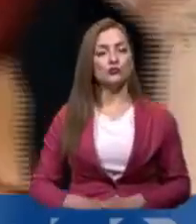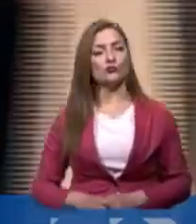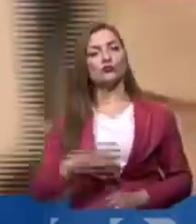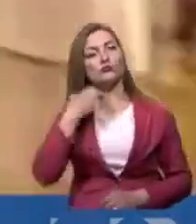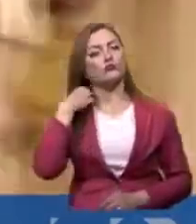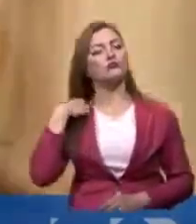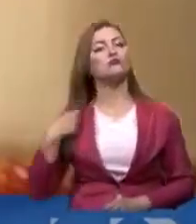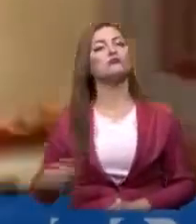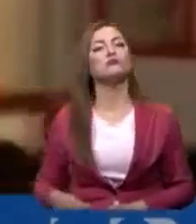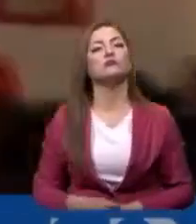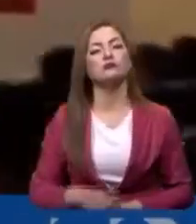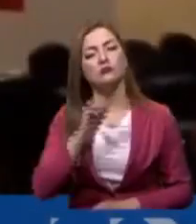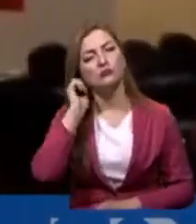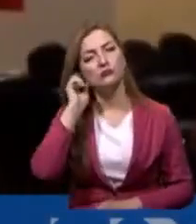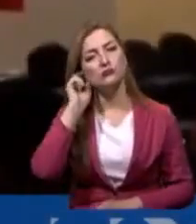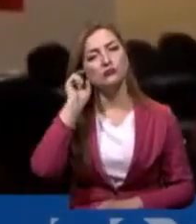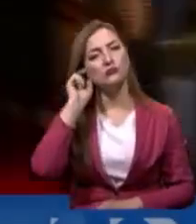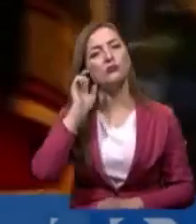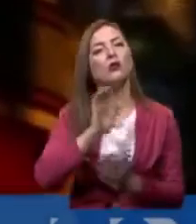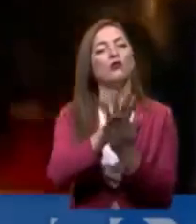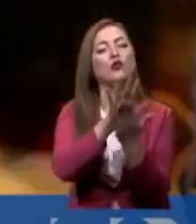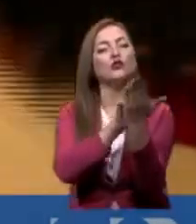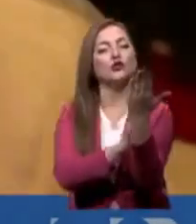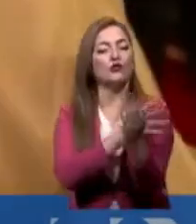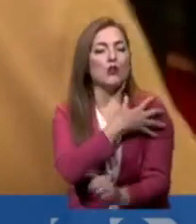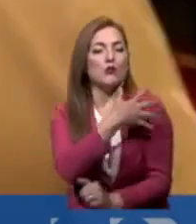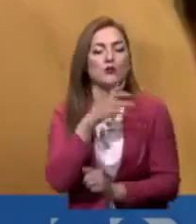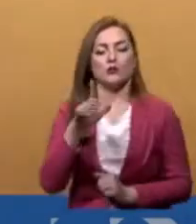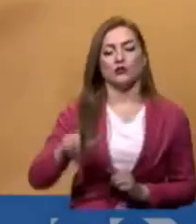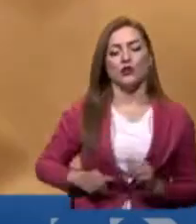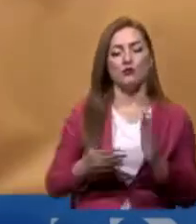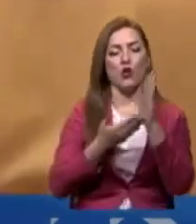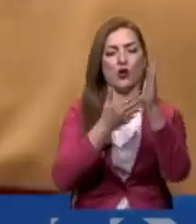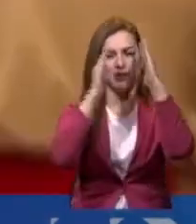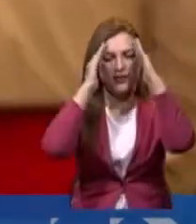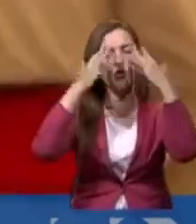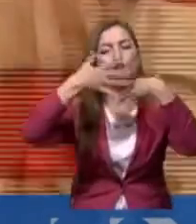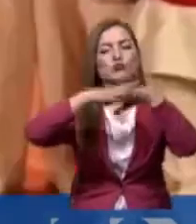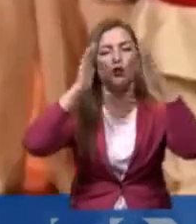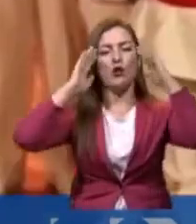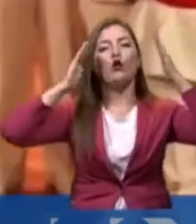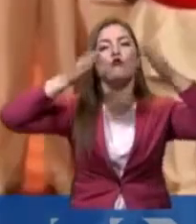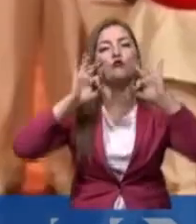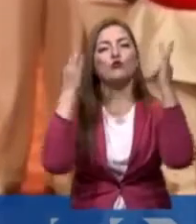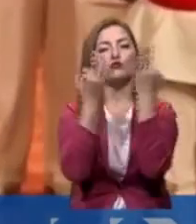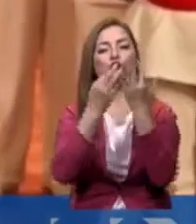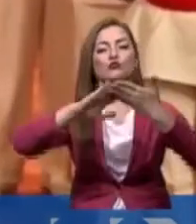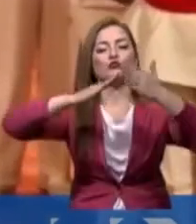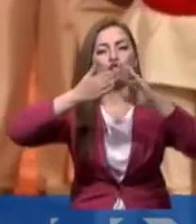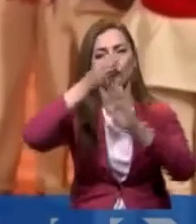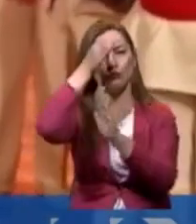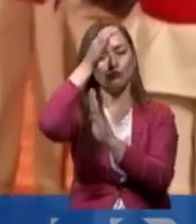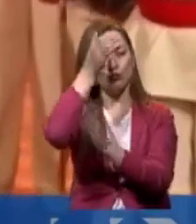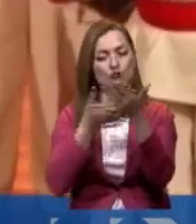Se trata del proyecto de fortalecimiento de la salud con el modelo de atención integral y su enfoque familiar comunitario